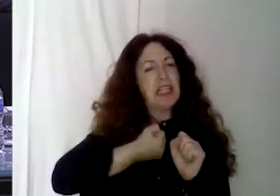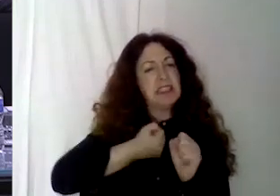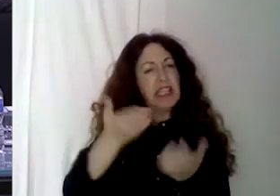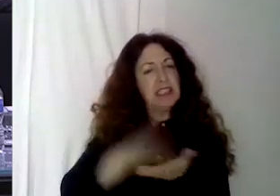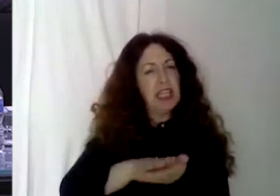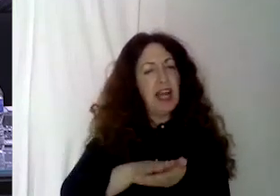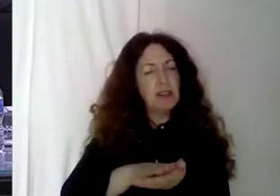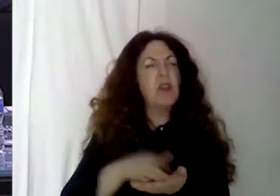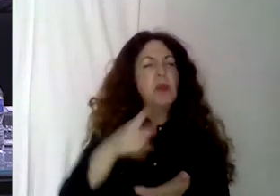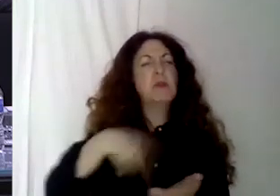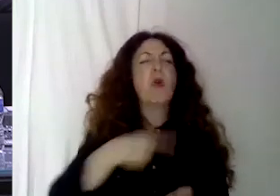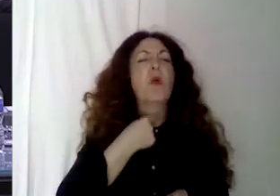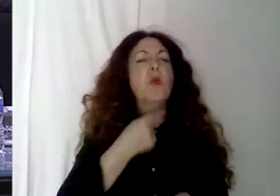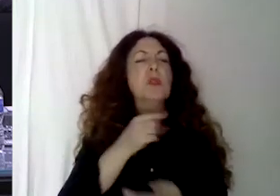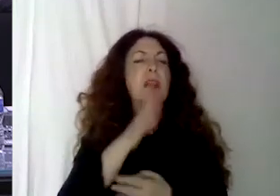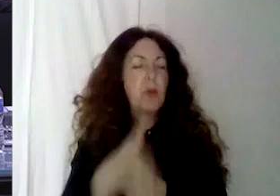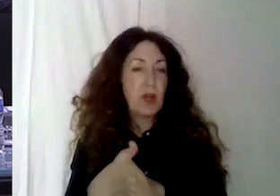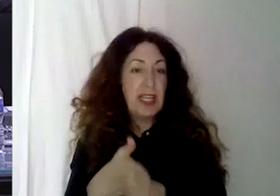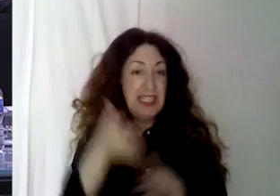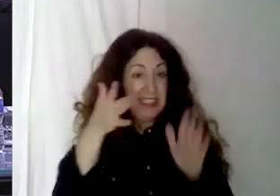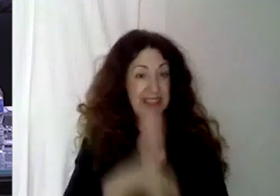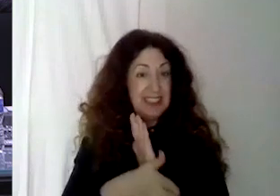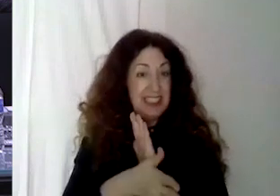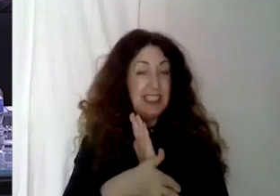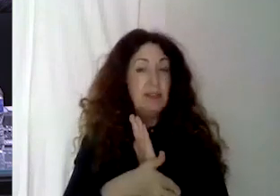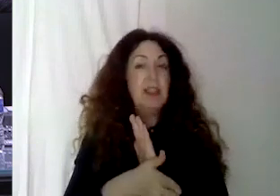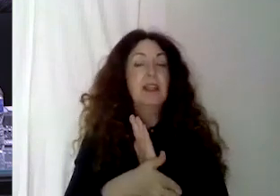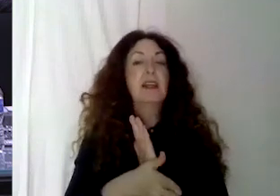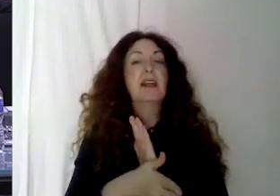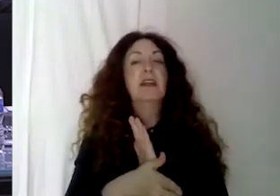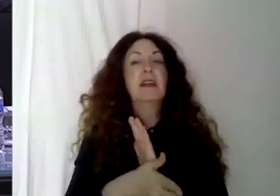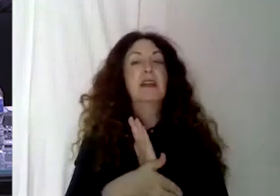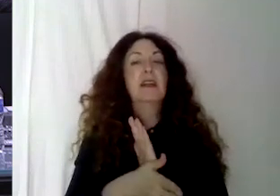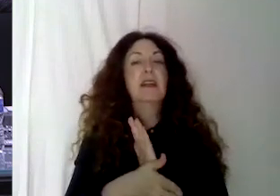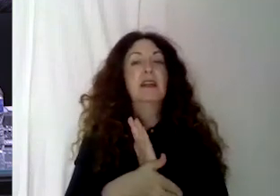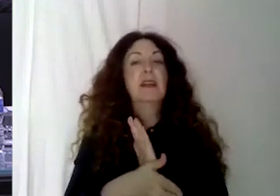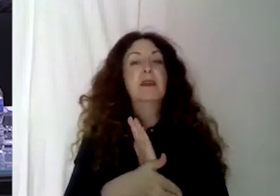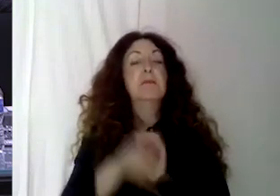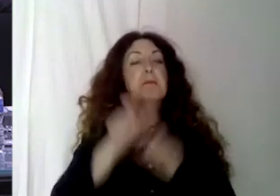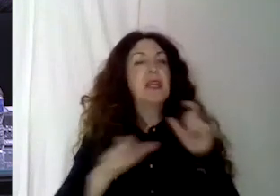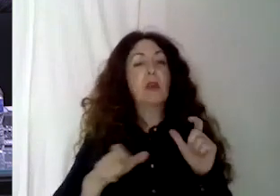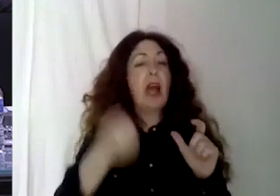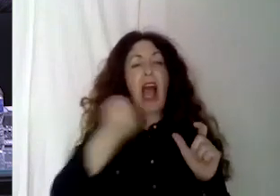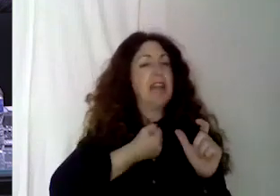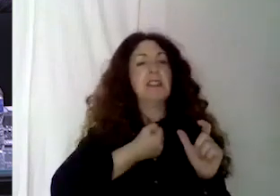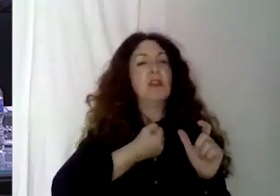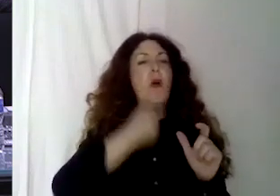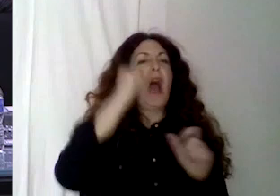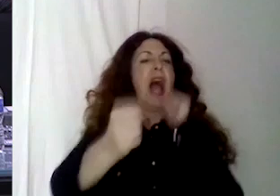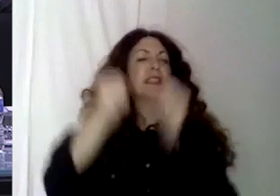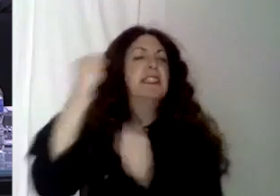¿Esos personajes que antes de asesinar se asesinan? Bueno, Goethe lo